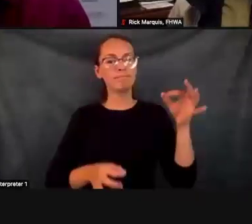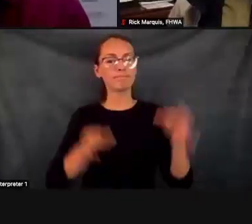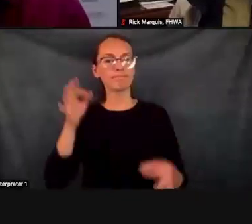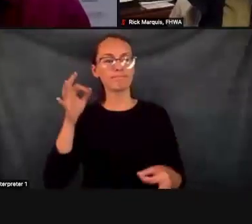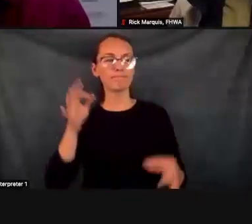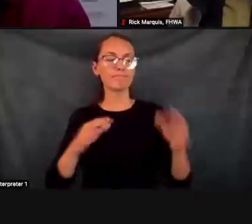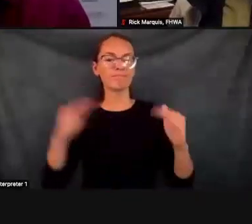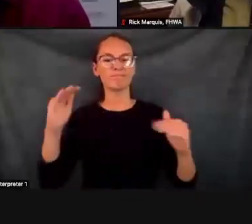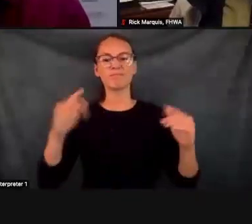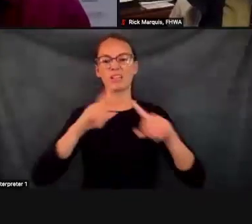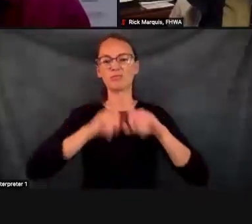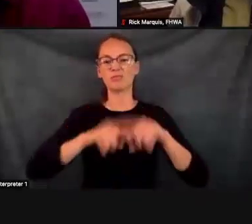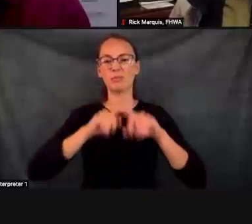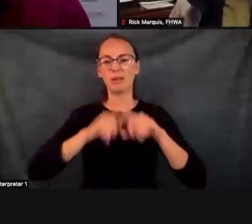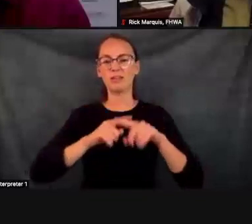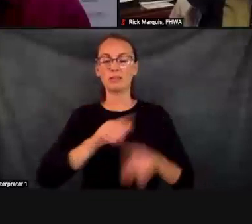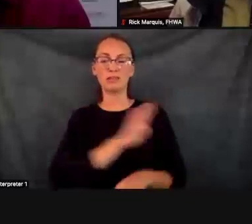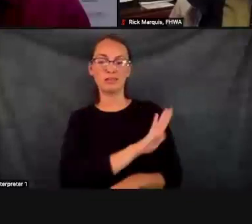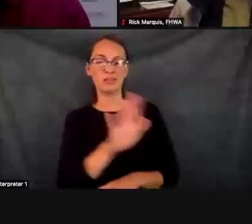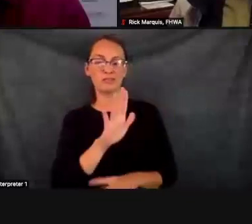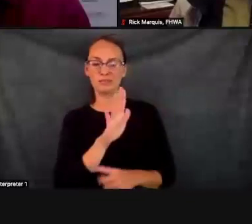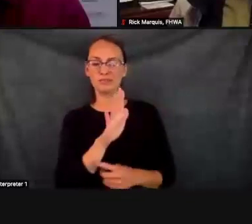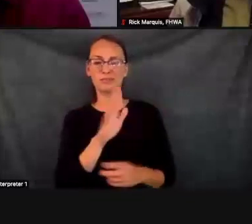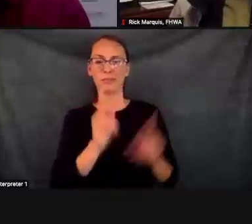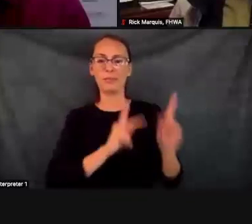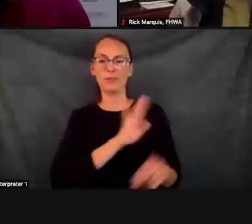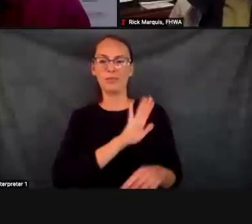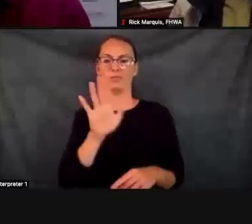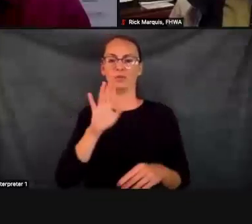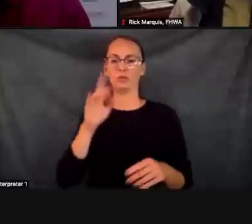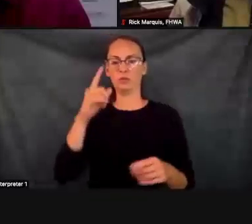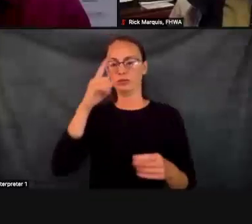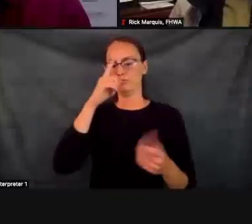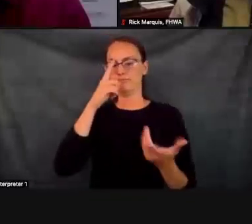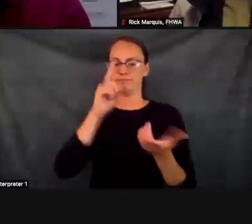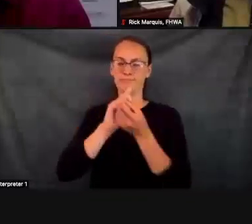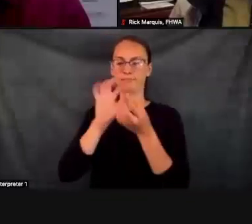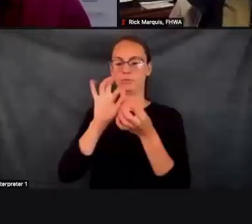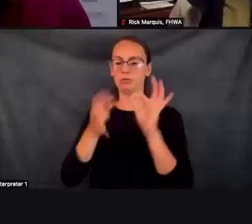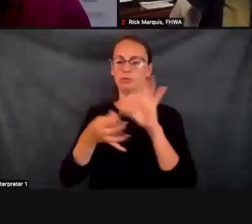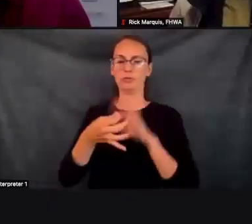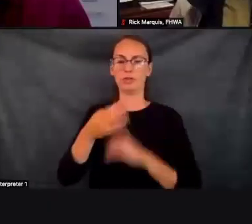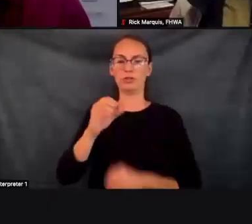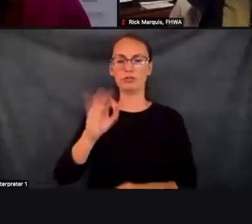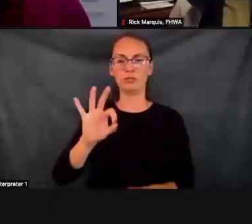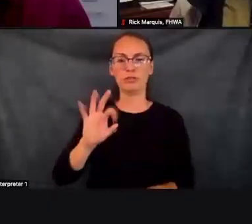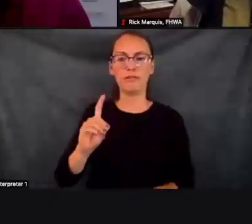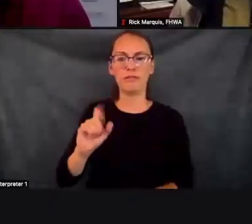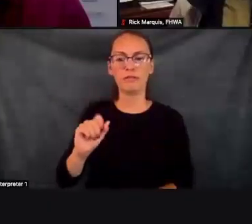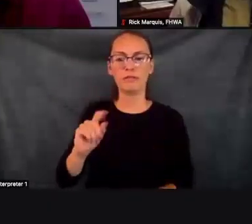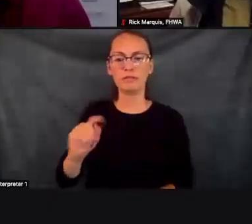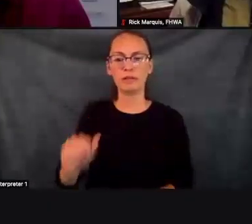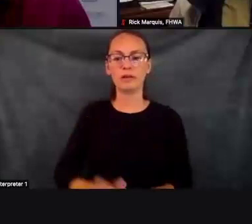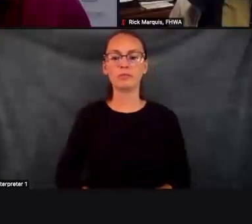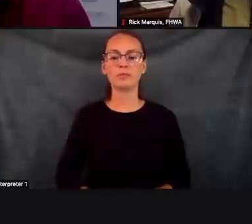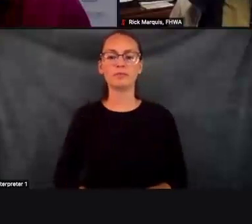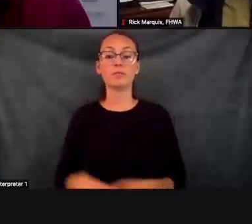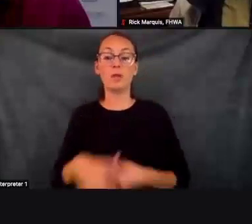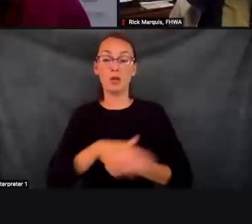dependiendo de qué tan conservador o liberal son los estimadores. Tres.